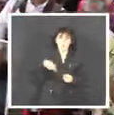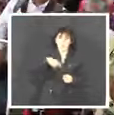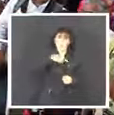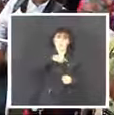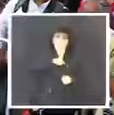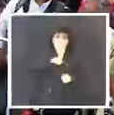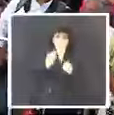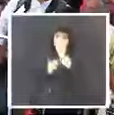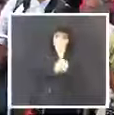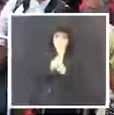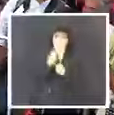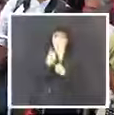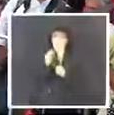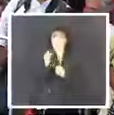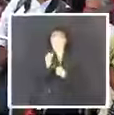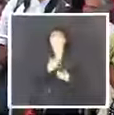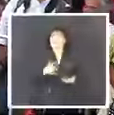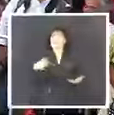el 2 de junio